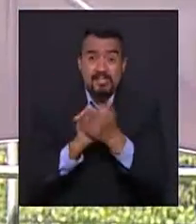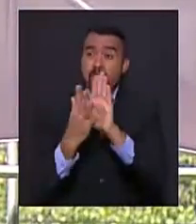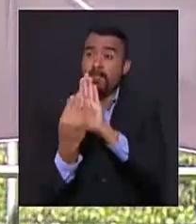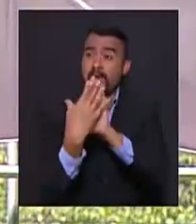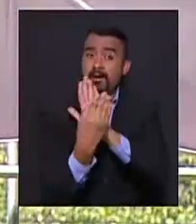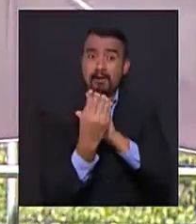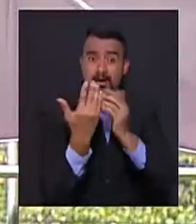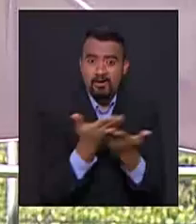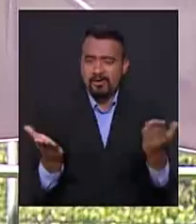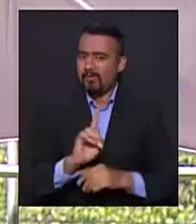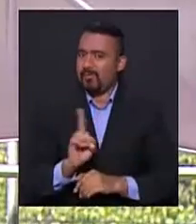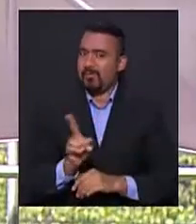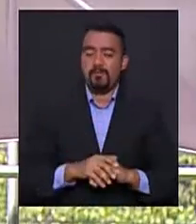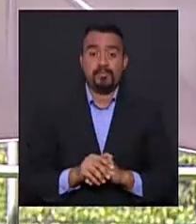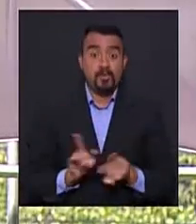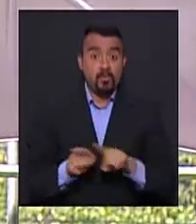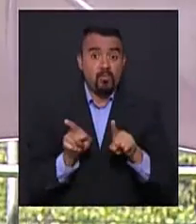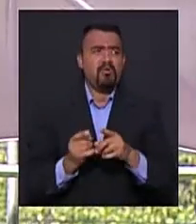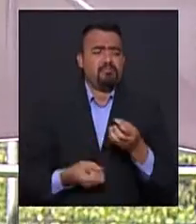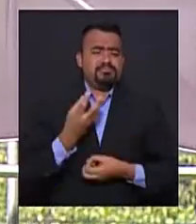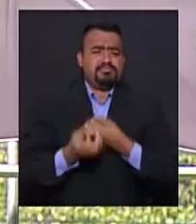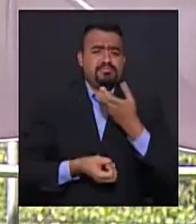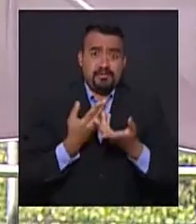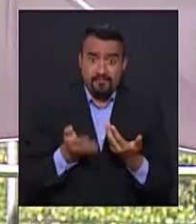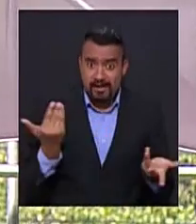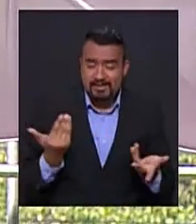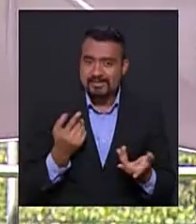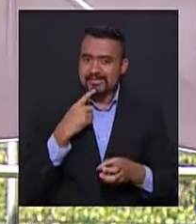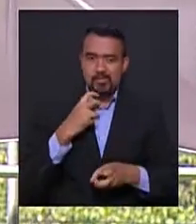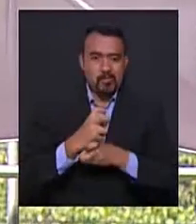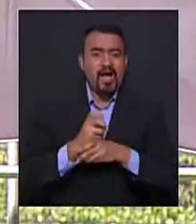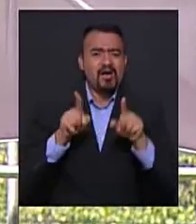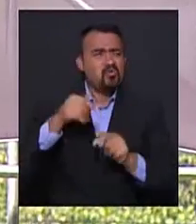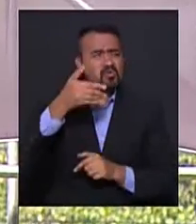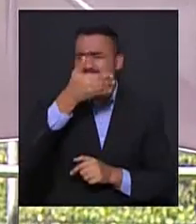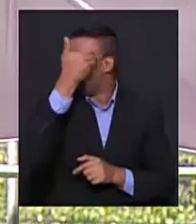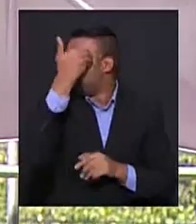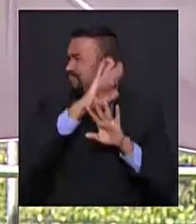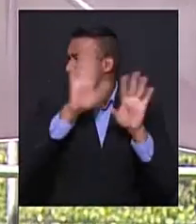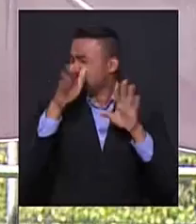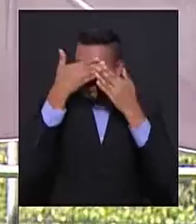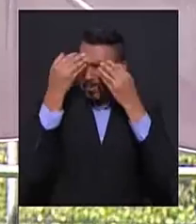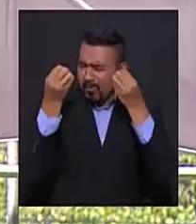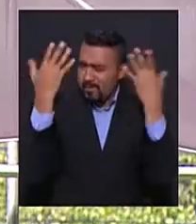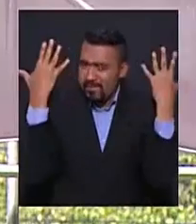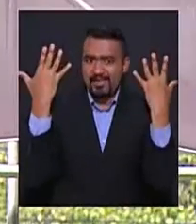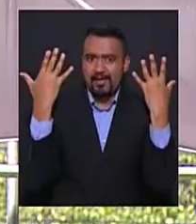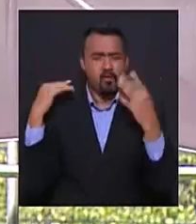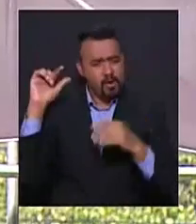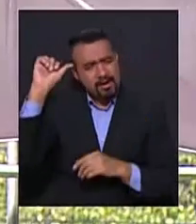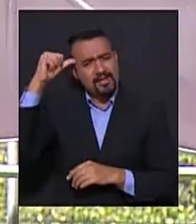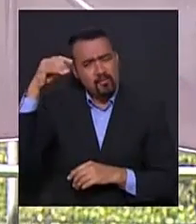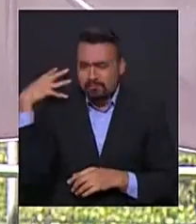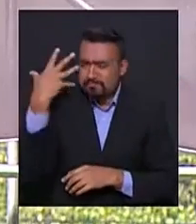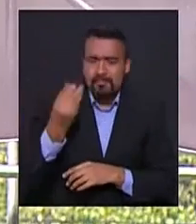es fácil. Volver la mirada sobre lo que muchos preferían no nombrar no es fácil.